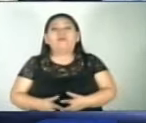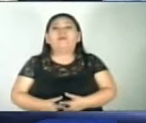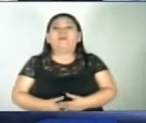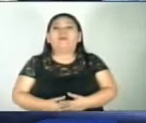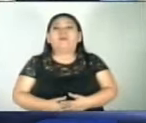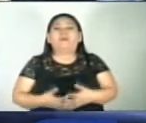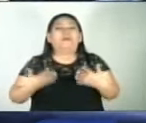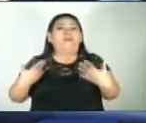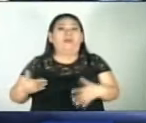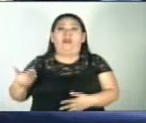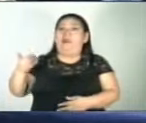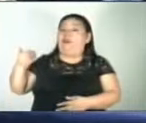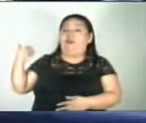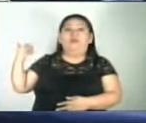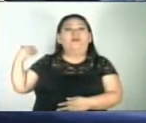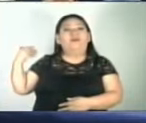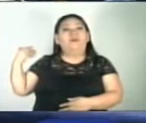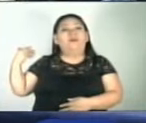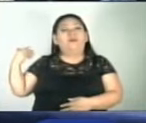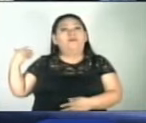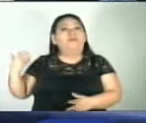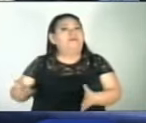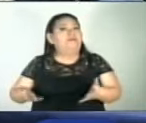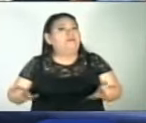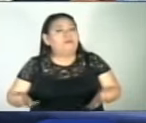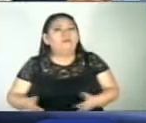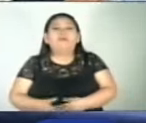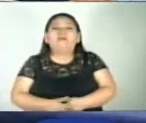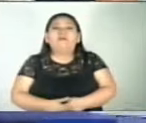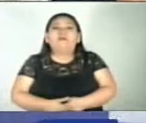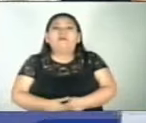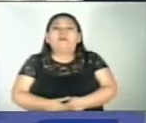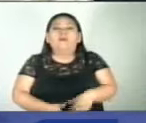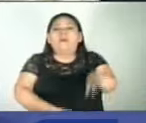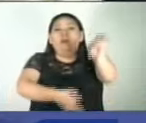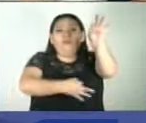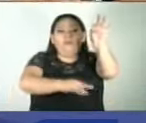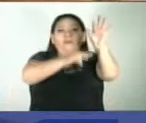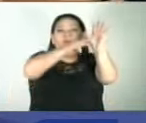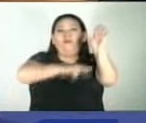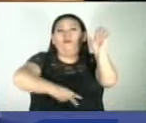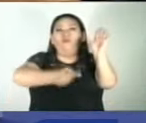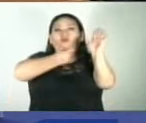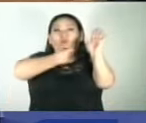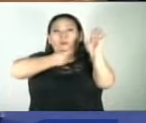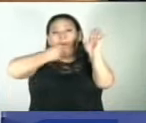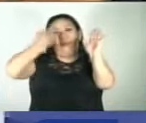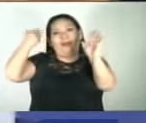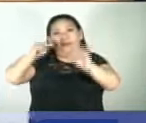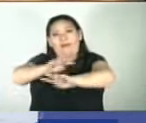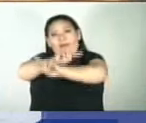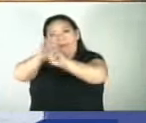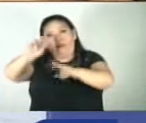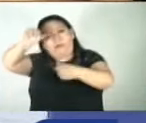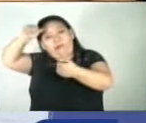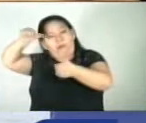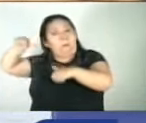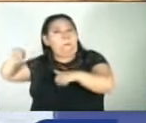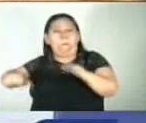año de que este informe, parte central de los acuerdos de paz, pues no ha sido